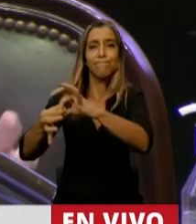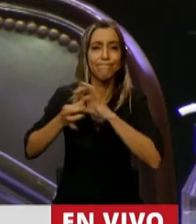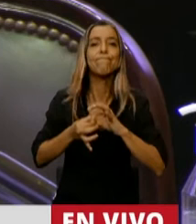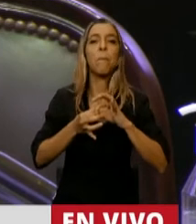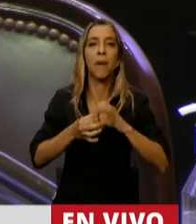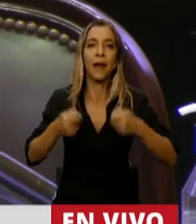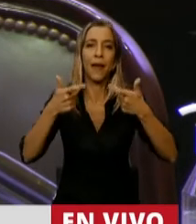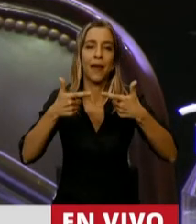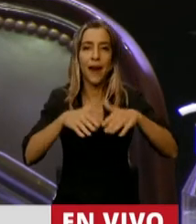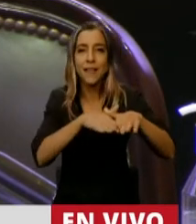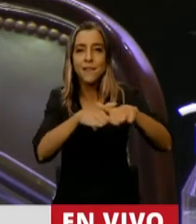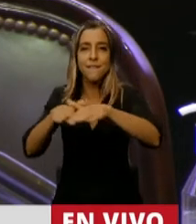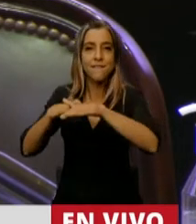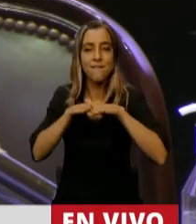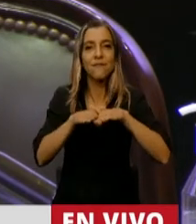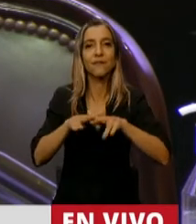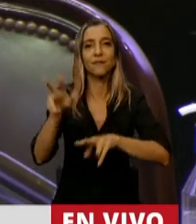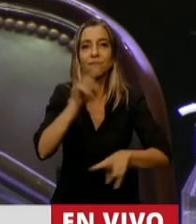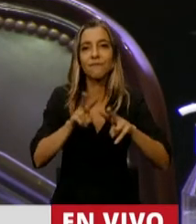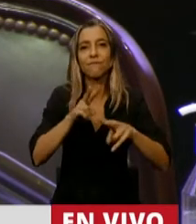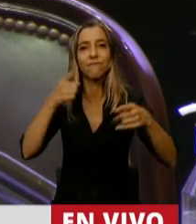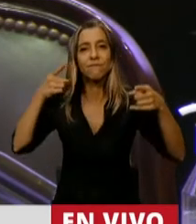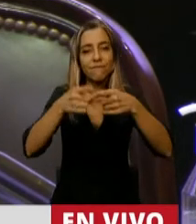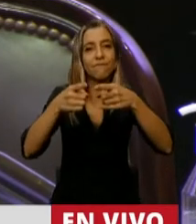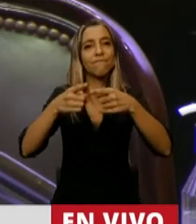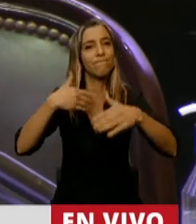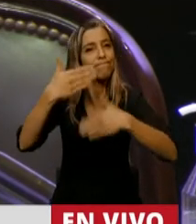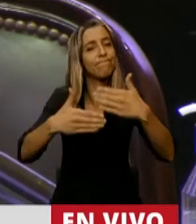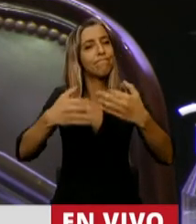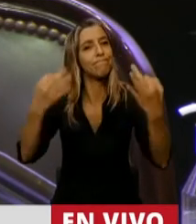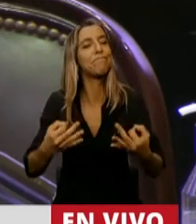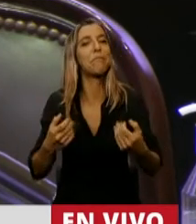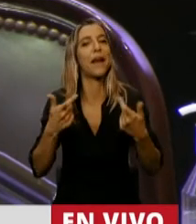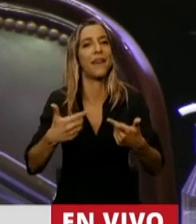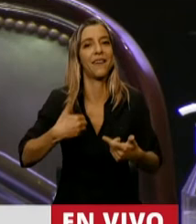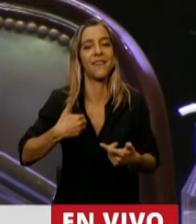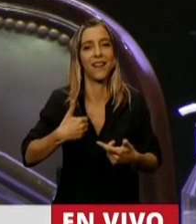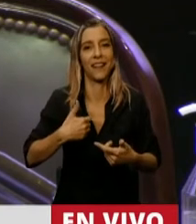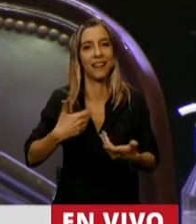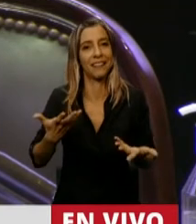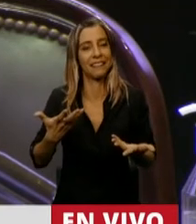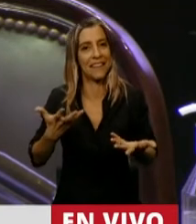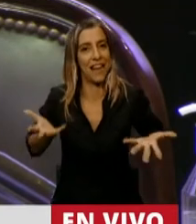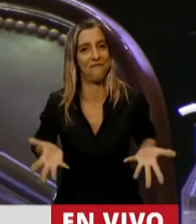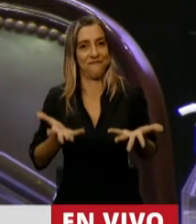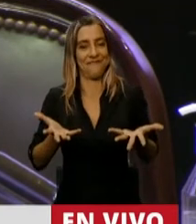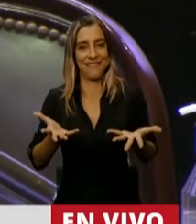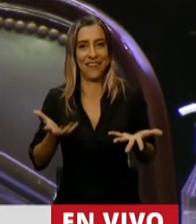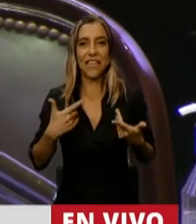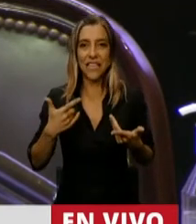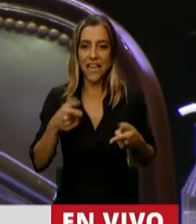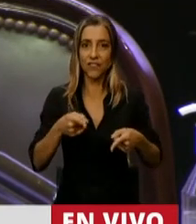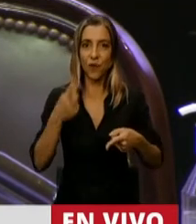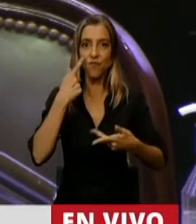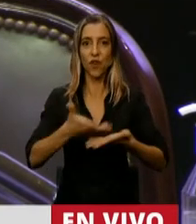equilibrio y de una construcción de cara al futuro para nuestro país. Pero yo estoy seguro que hay otras oportunidades